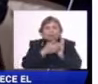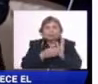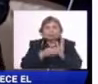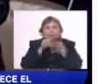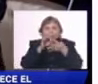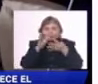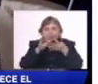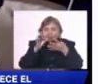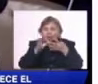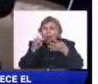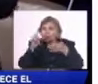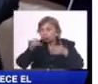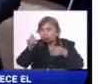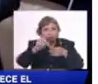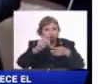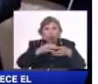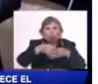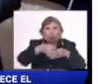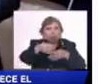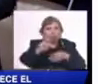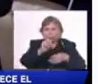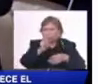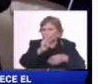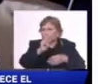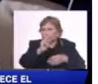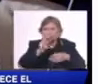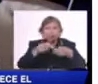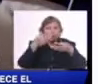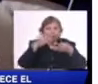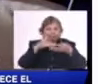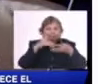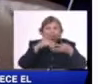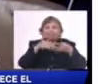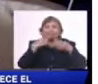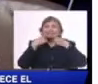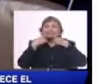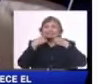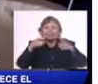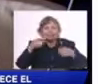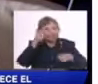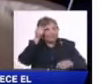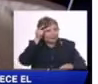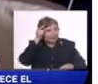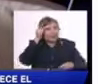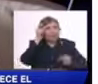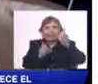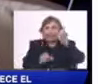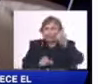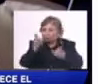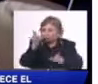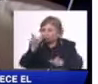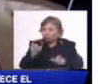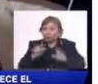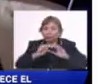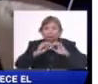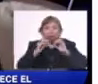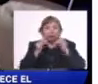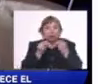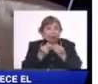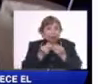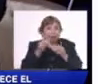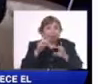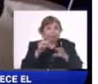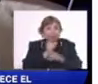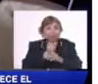alternativas. No estamos haciendo la larga. Y eso es un mensaje que tiene que entender cierto sector de la sociedad